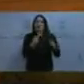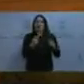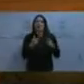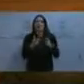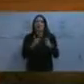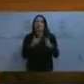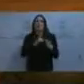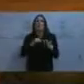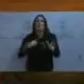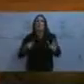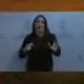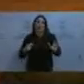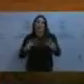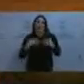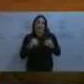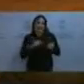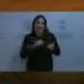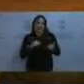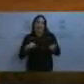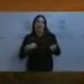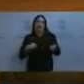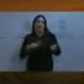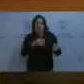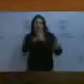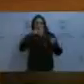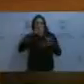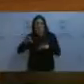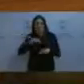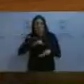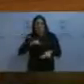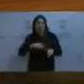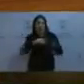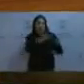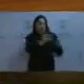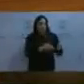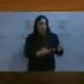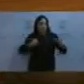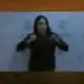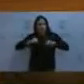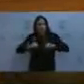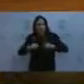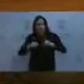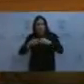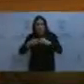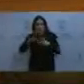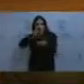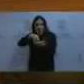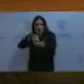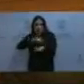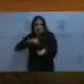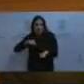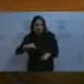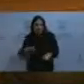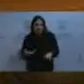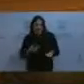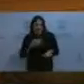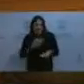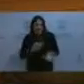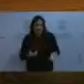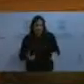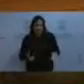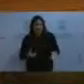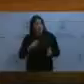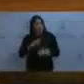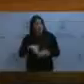a la privada. Bien, ustedes están concertando con la privada. Entonces, ¿qué me está contando? En resonancias están